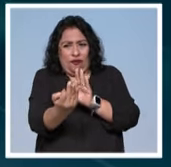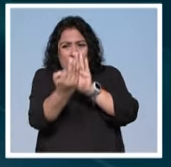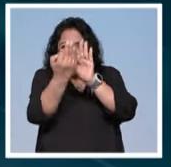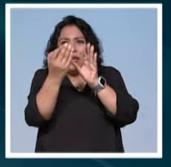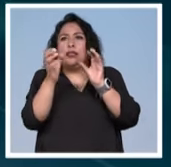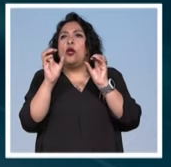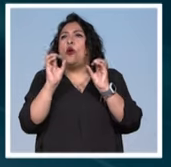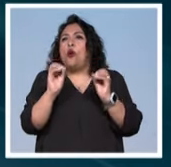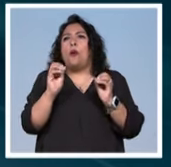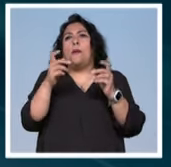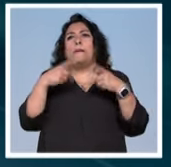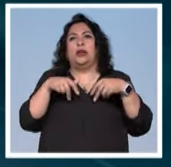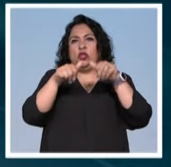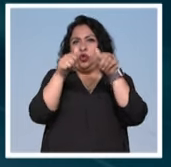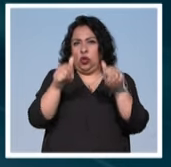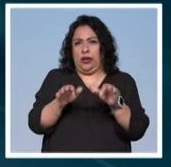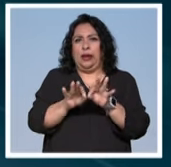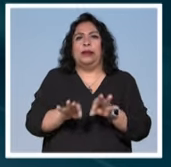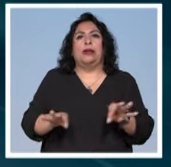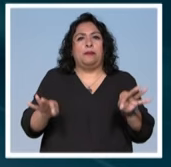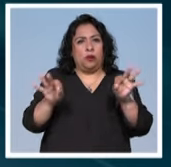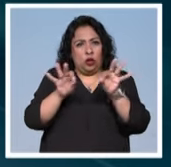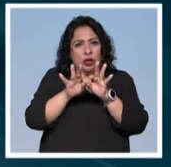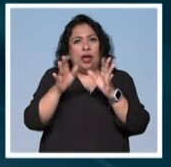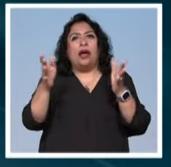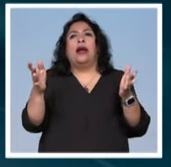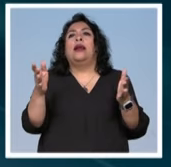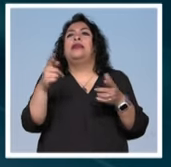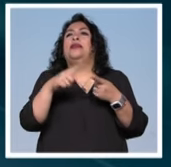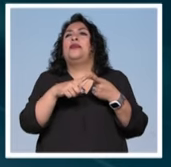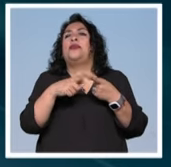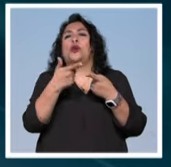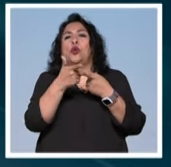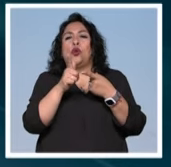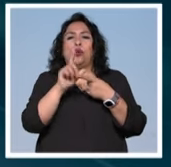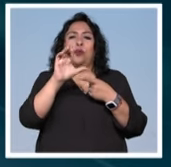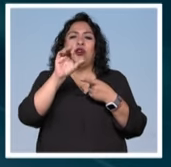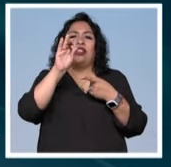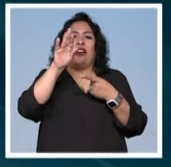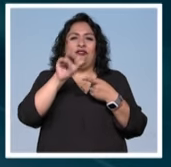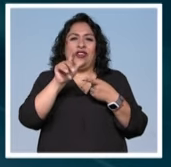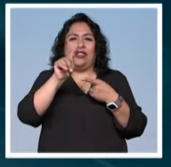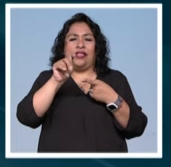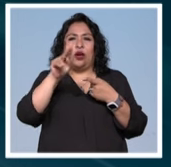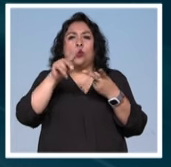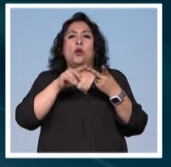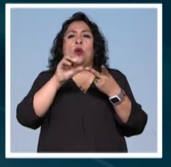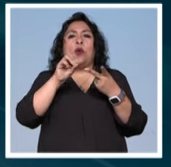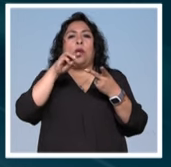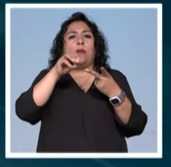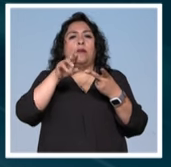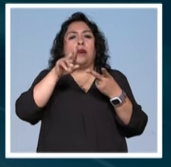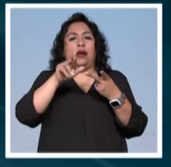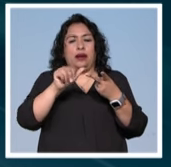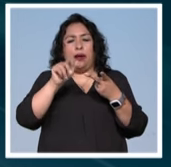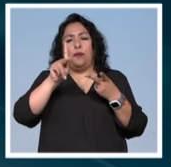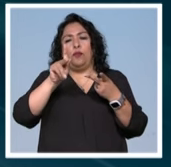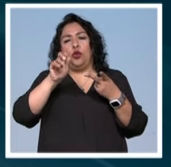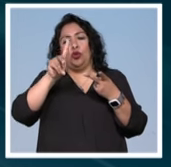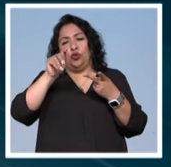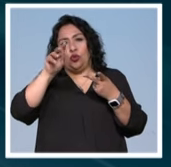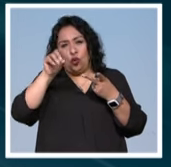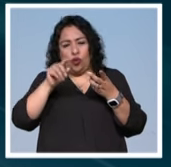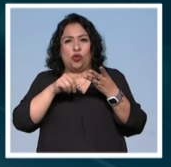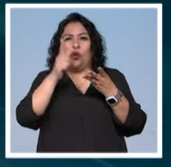o con con artistas muy importantes con cafeta Cuba con omara portuondo con bueno